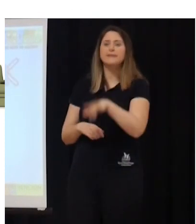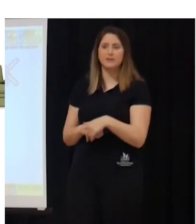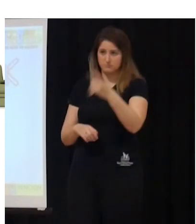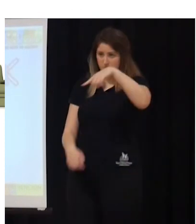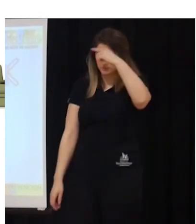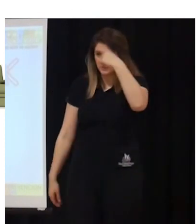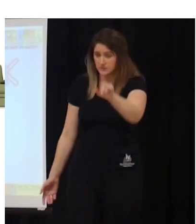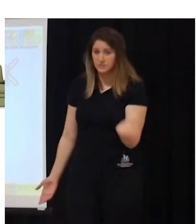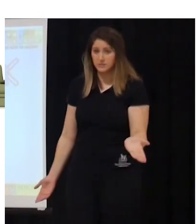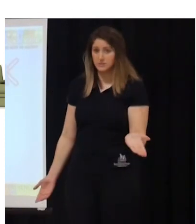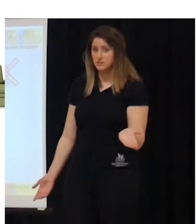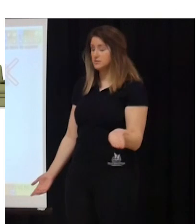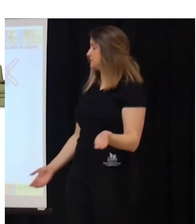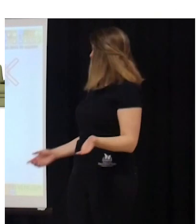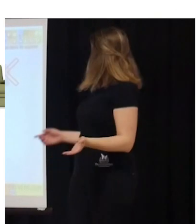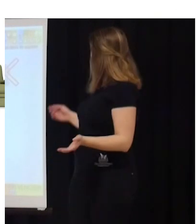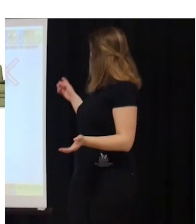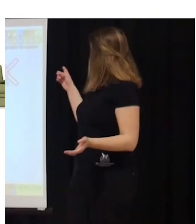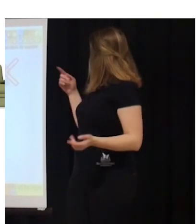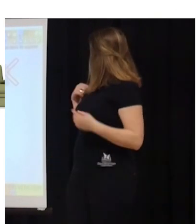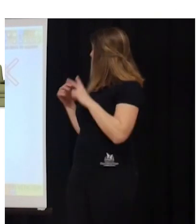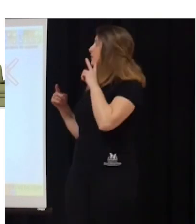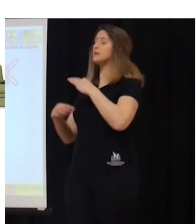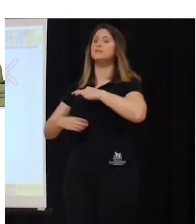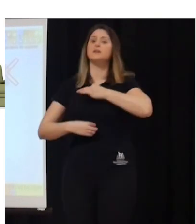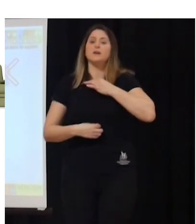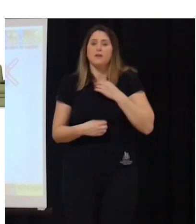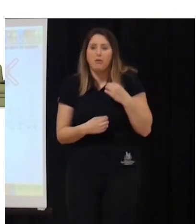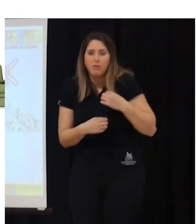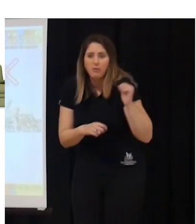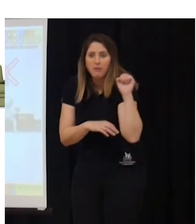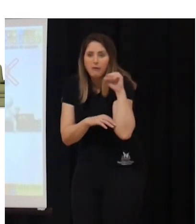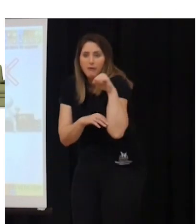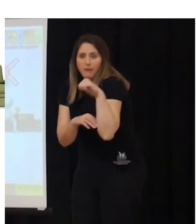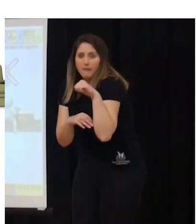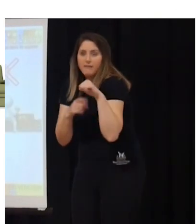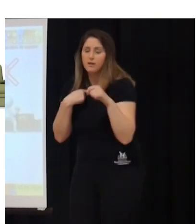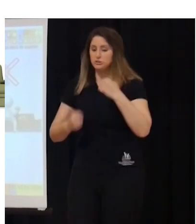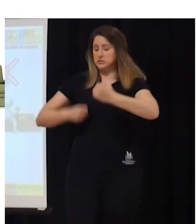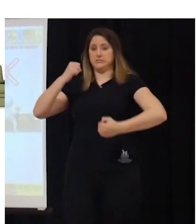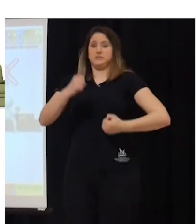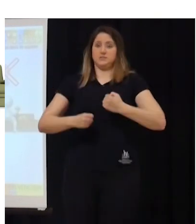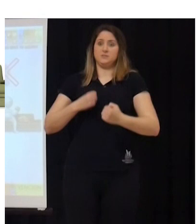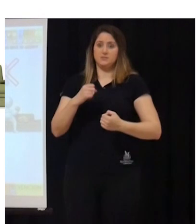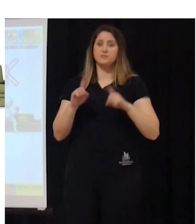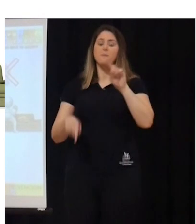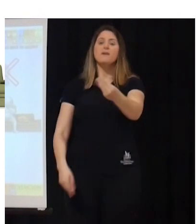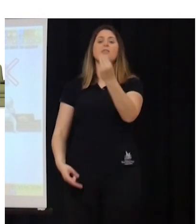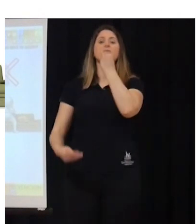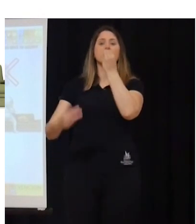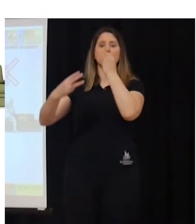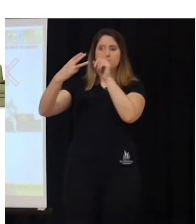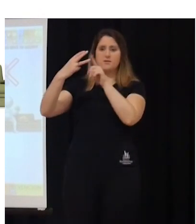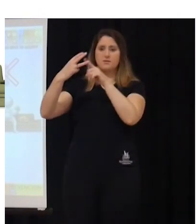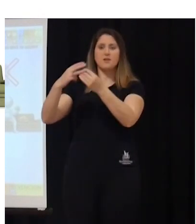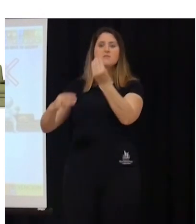Seguro, no puede ir uno con ese talante por la vida, ¿eh? El siguiente, la dieta. Hay